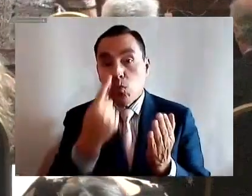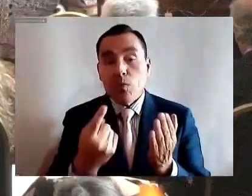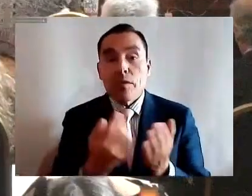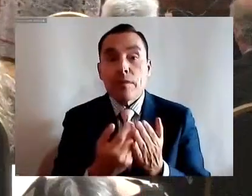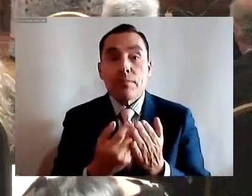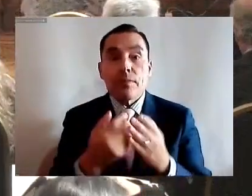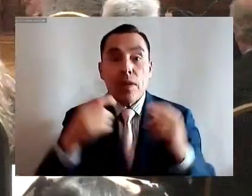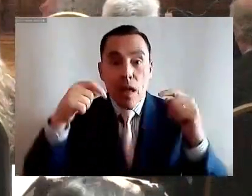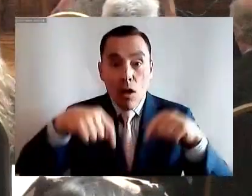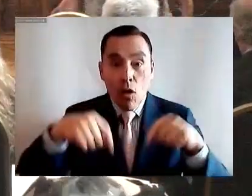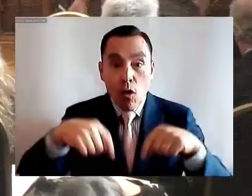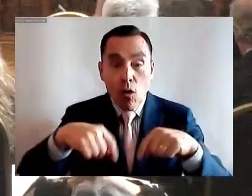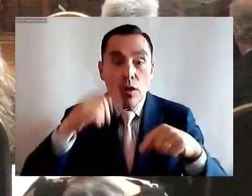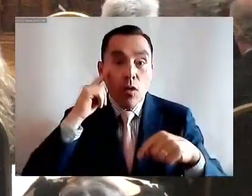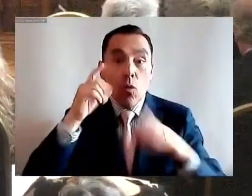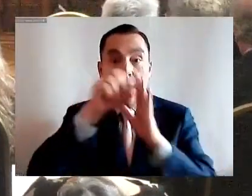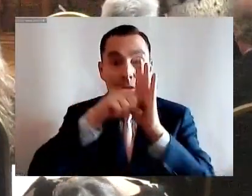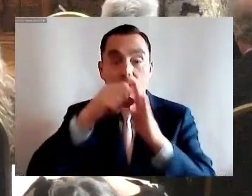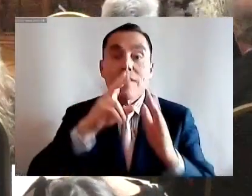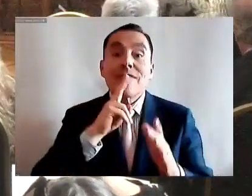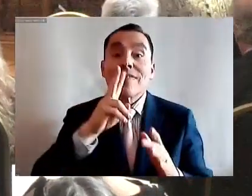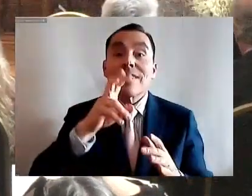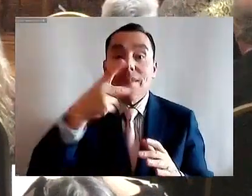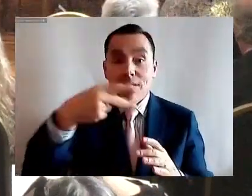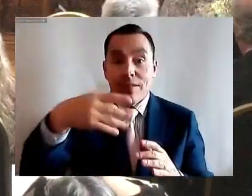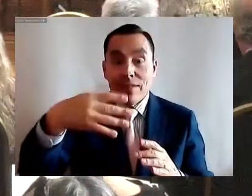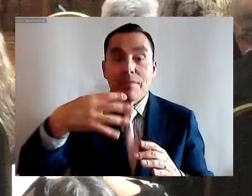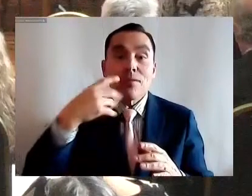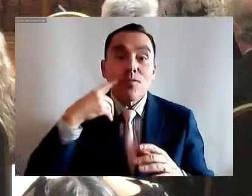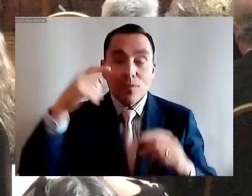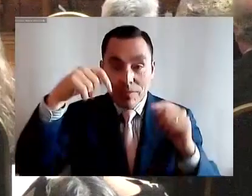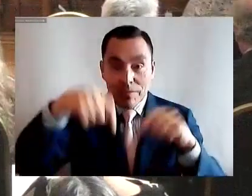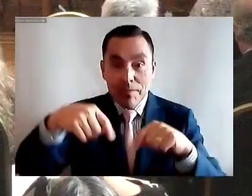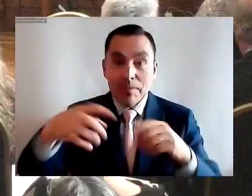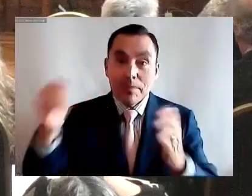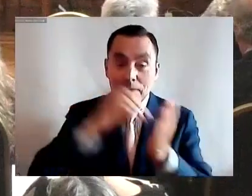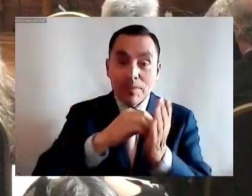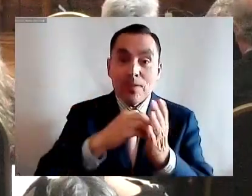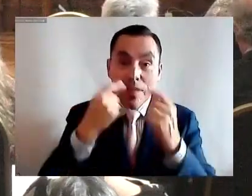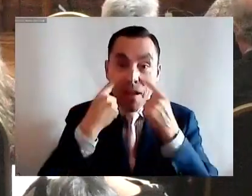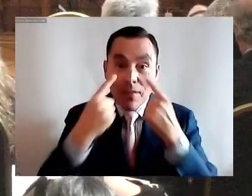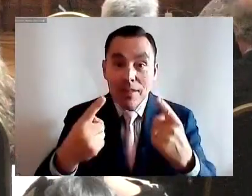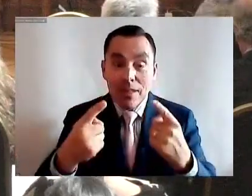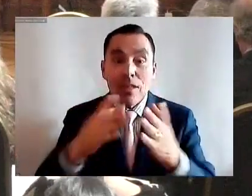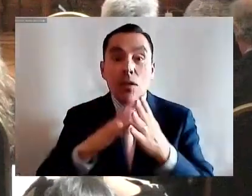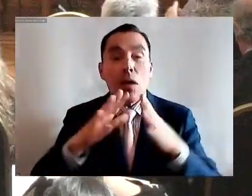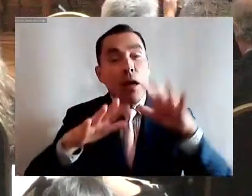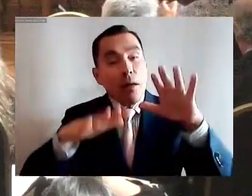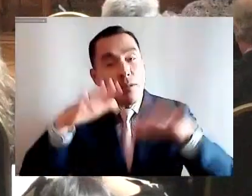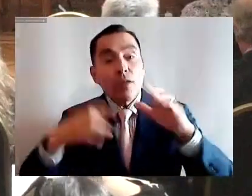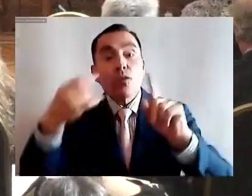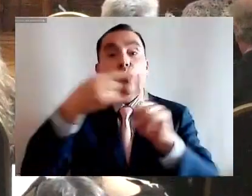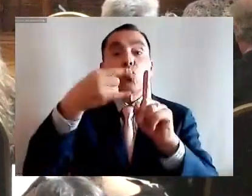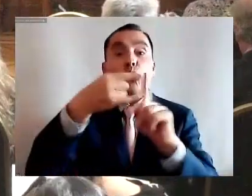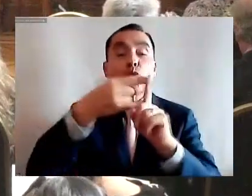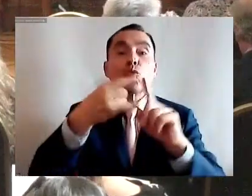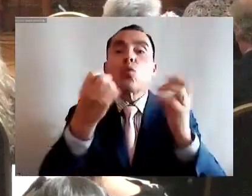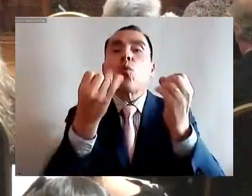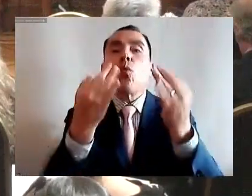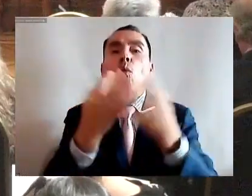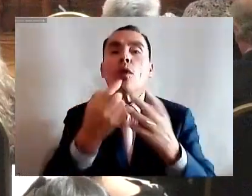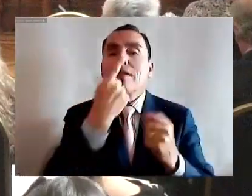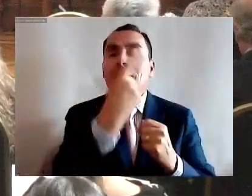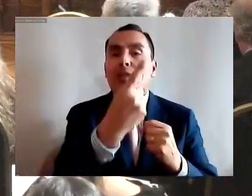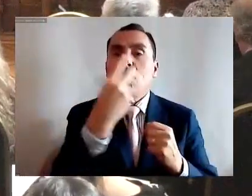por el canal del Poder Judicial y estamos viendo que aproximadamente por Zoom tenemos conectados